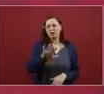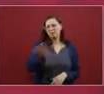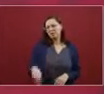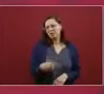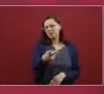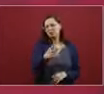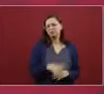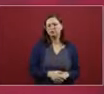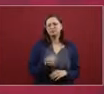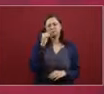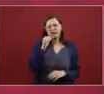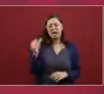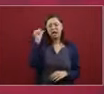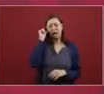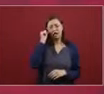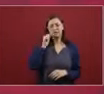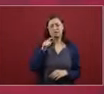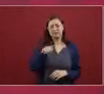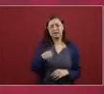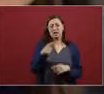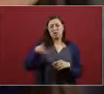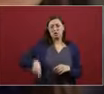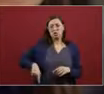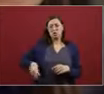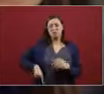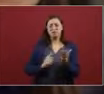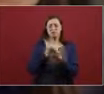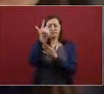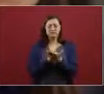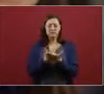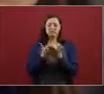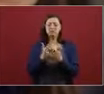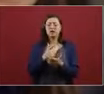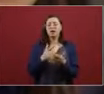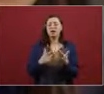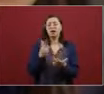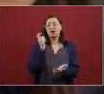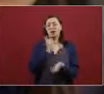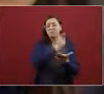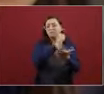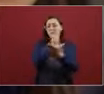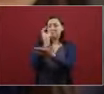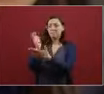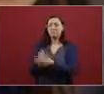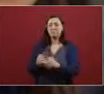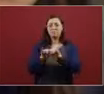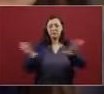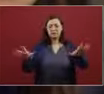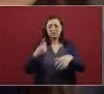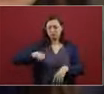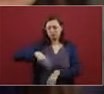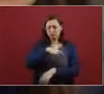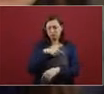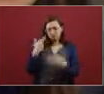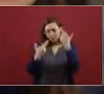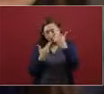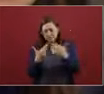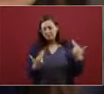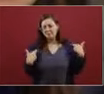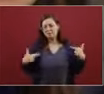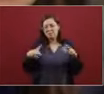gobierno transparenta la nómina federal, también están ahí los maestros. En una revisión pudimos encontrar que